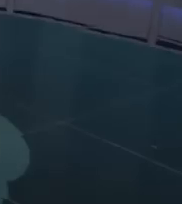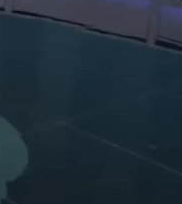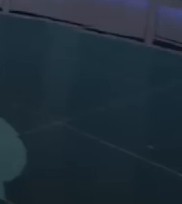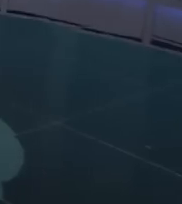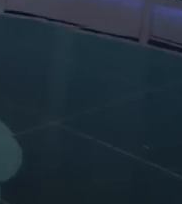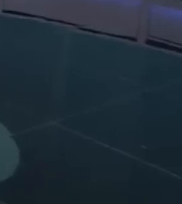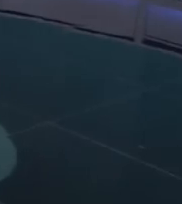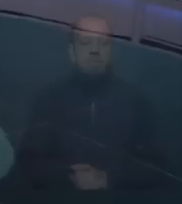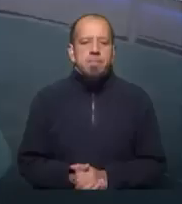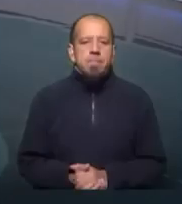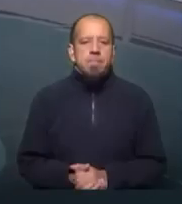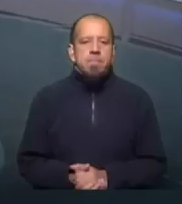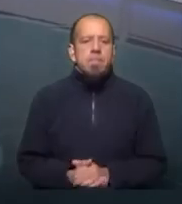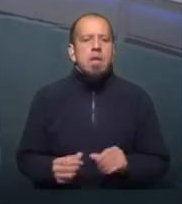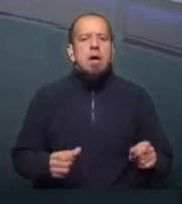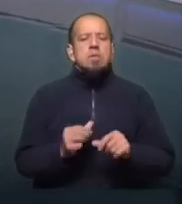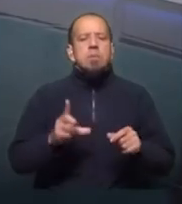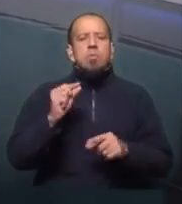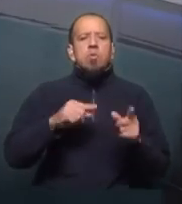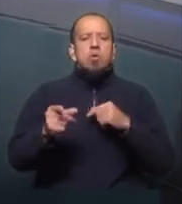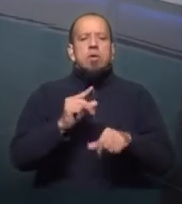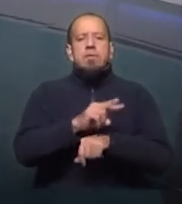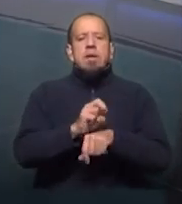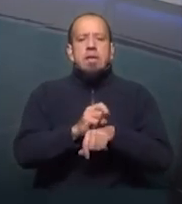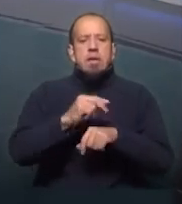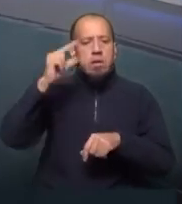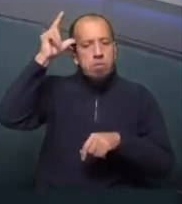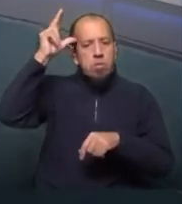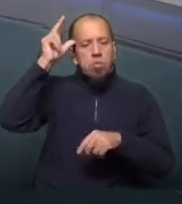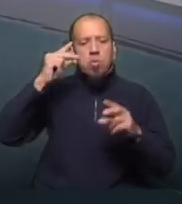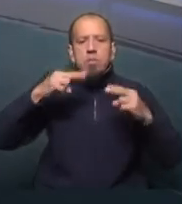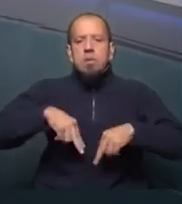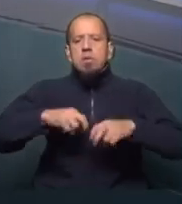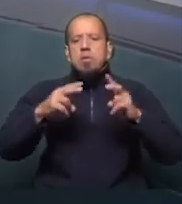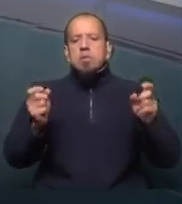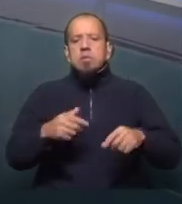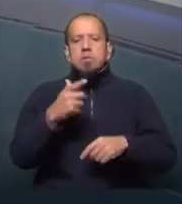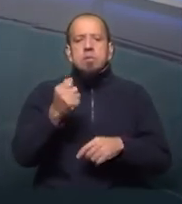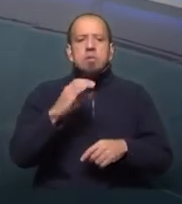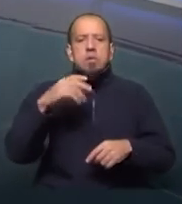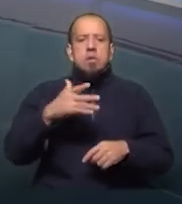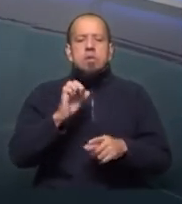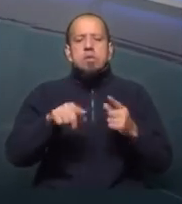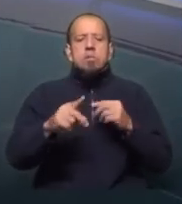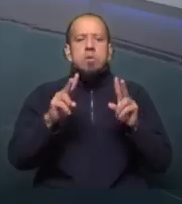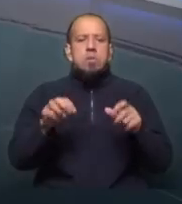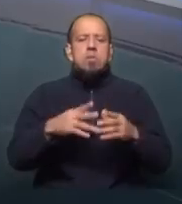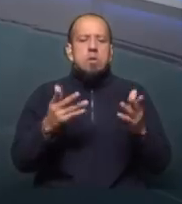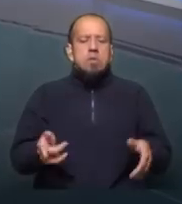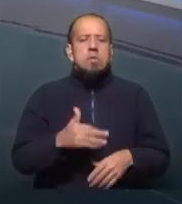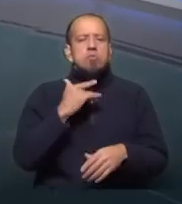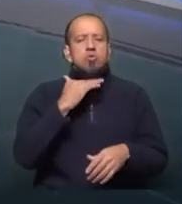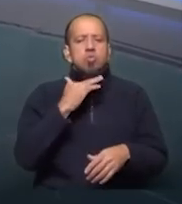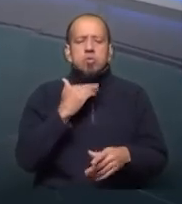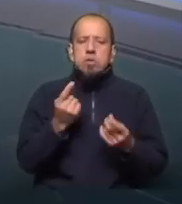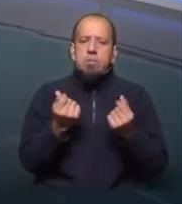Hace unos días nos enteramos que la fiscalía de Perú viene investigando al economista Eduardo H por el presunto delito de lavado de